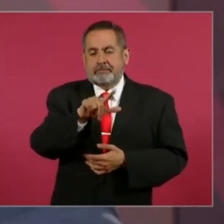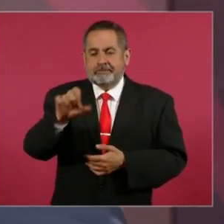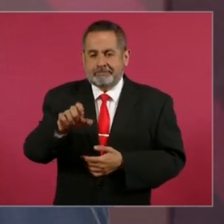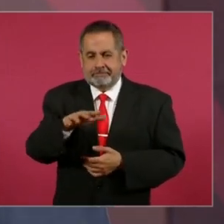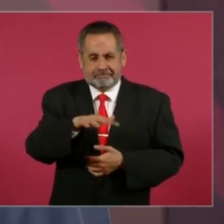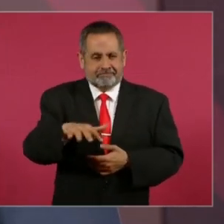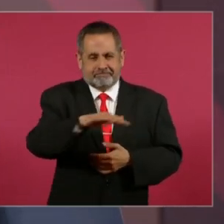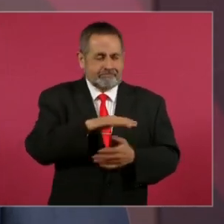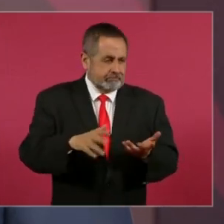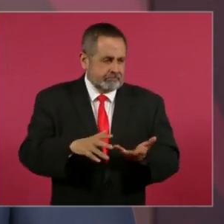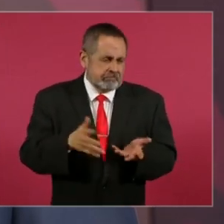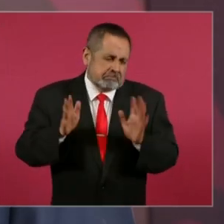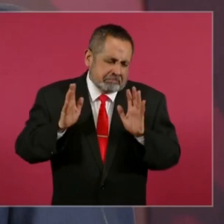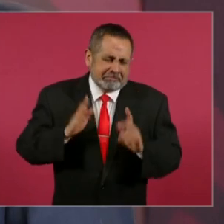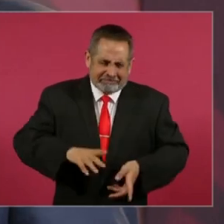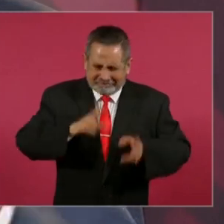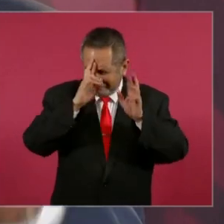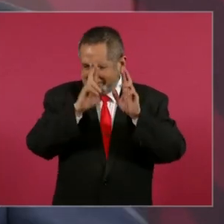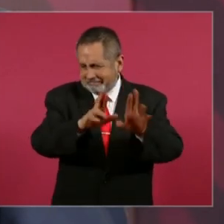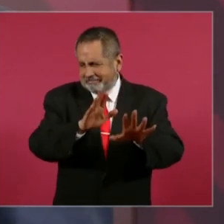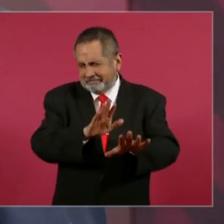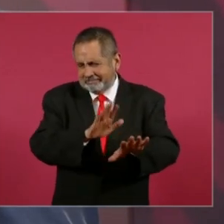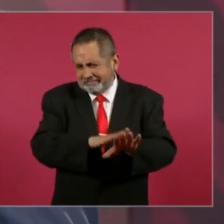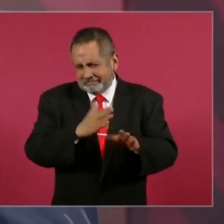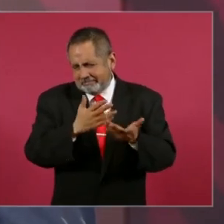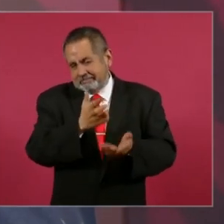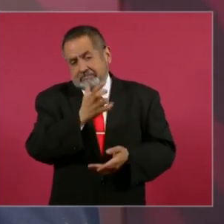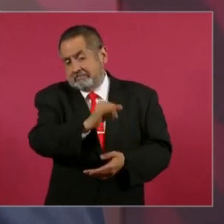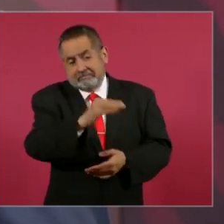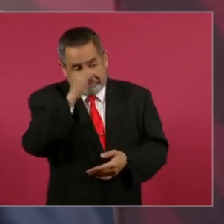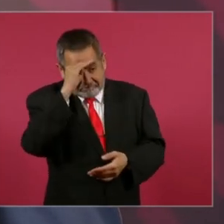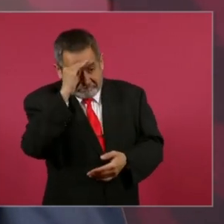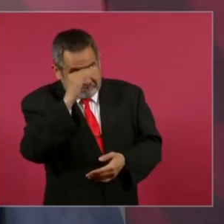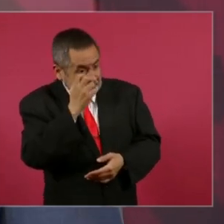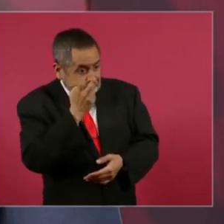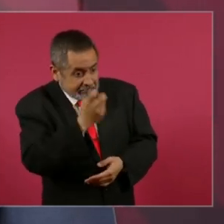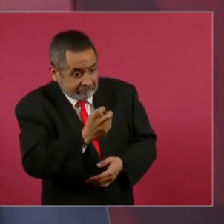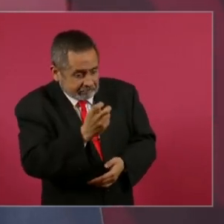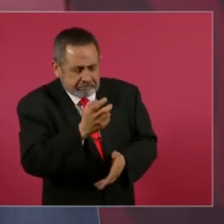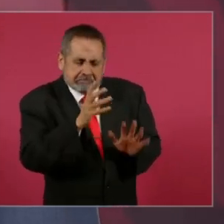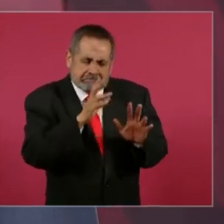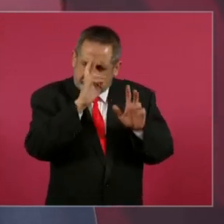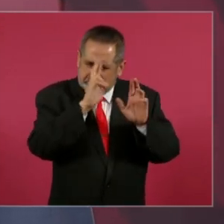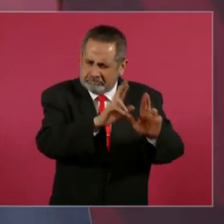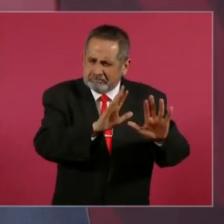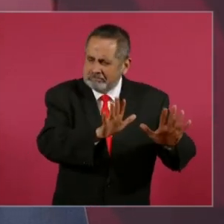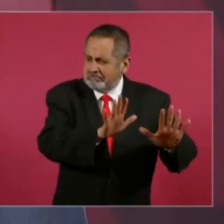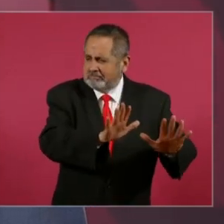pero merecen respeto porque pues es un pensamiento, ¿sí?,